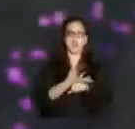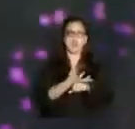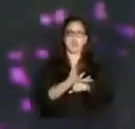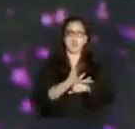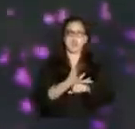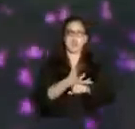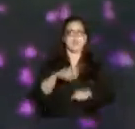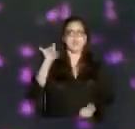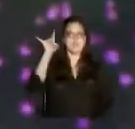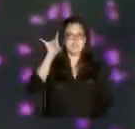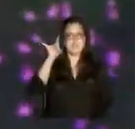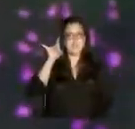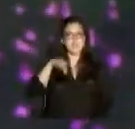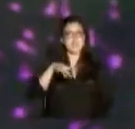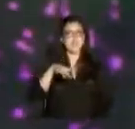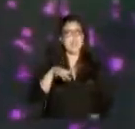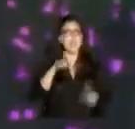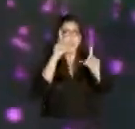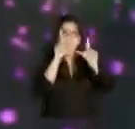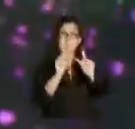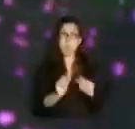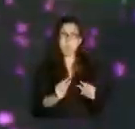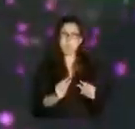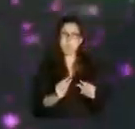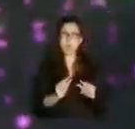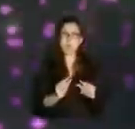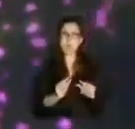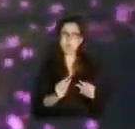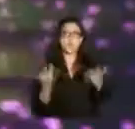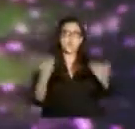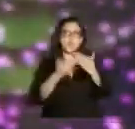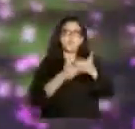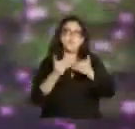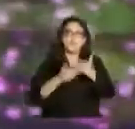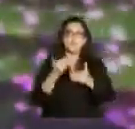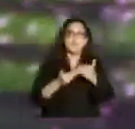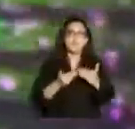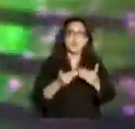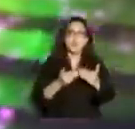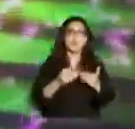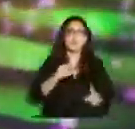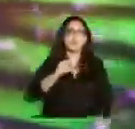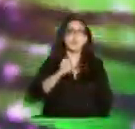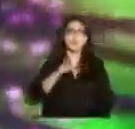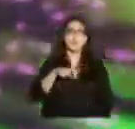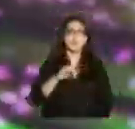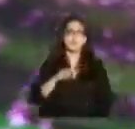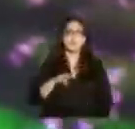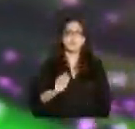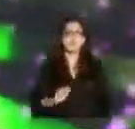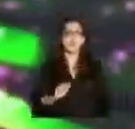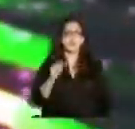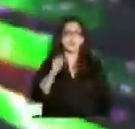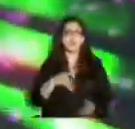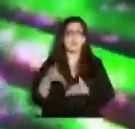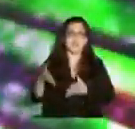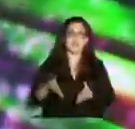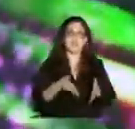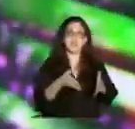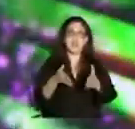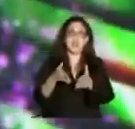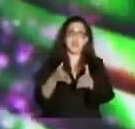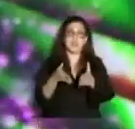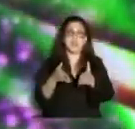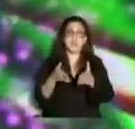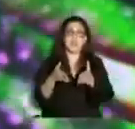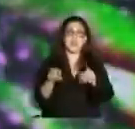sabemos muy pocas cosas de mucho de cómo funciona el genoma. Y en este camino de